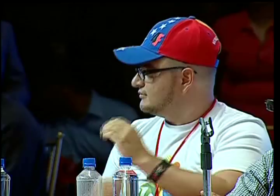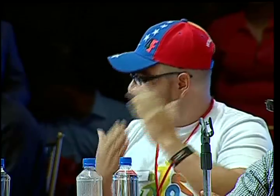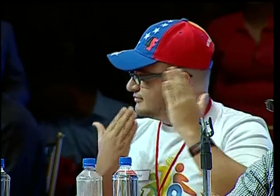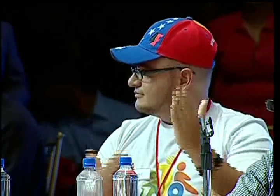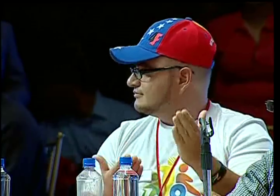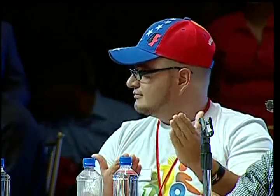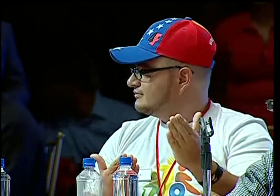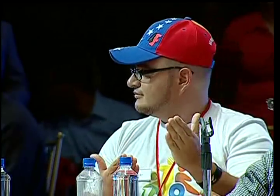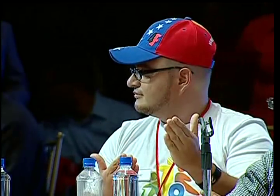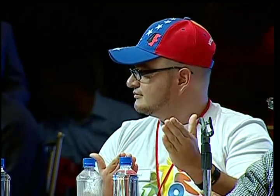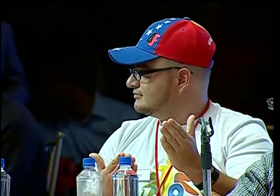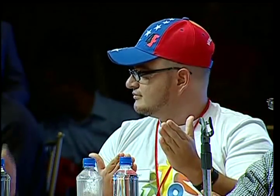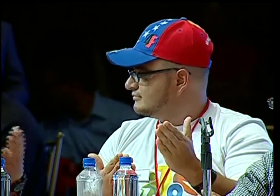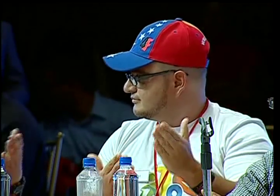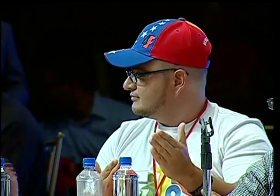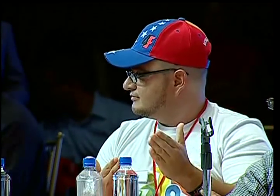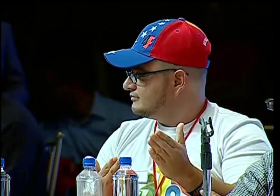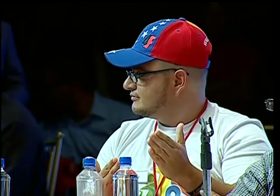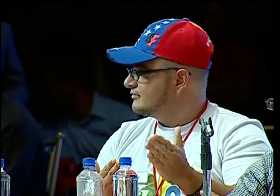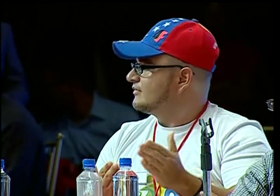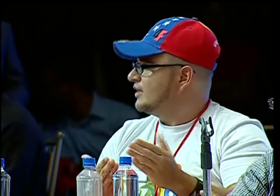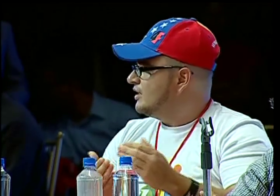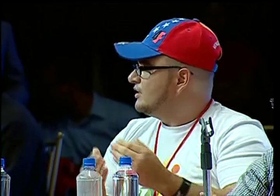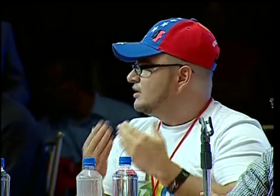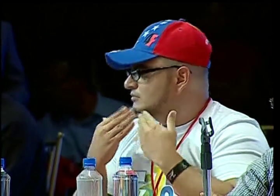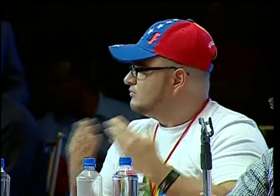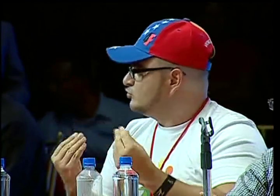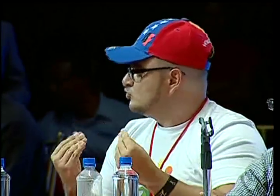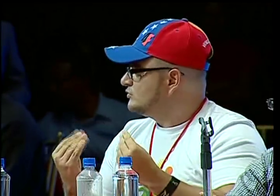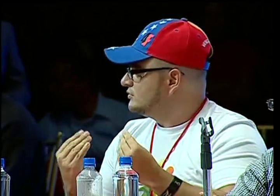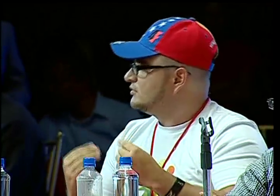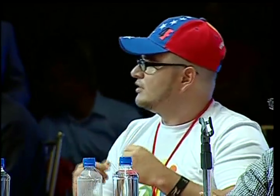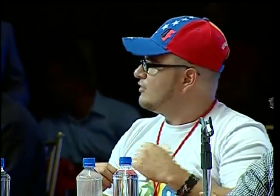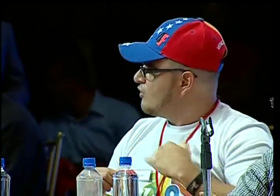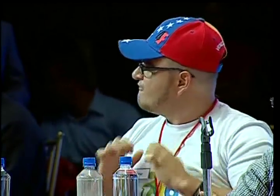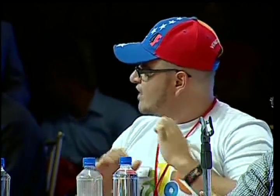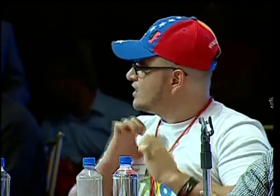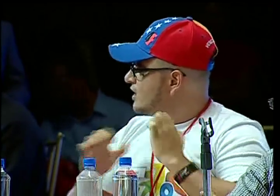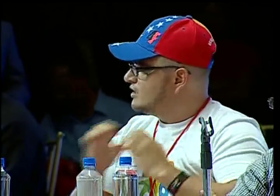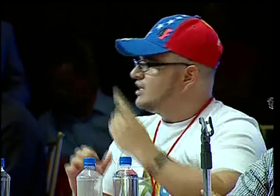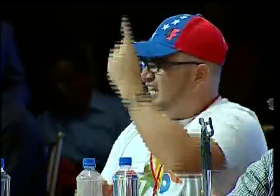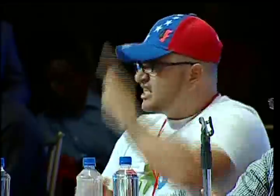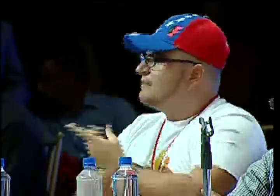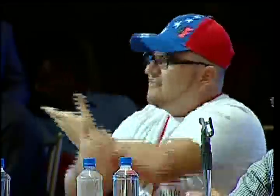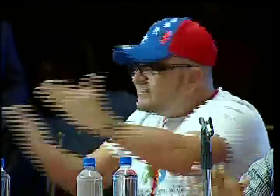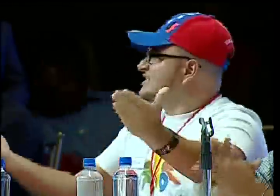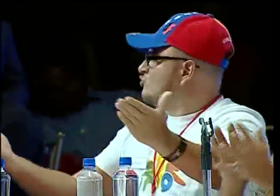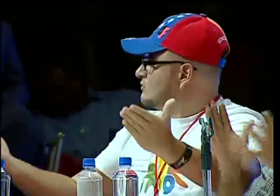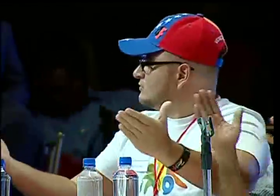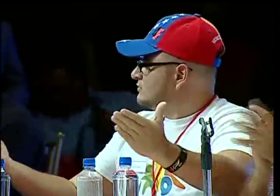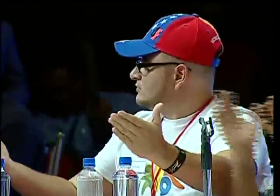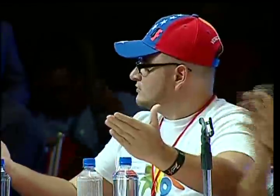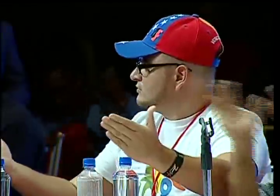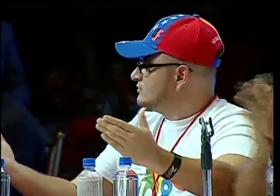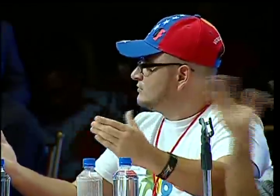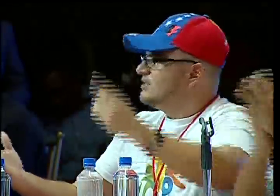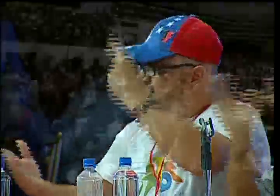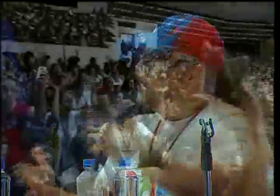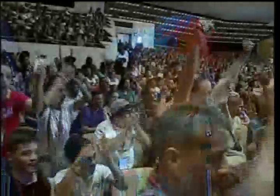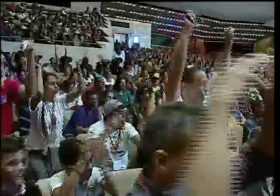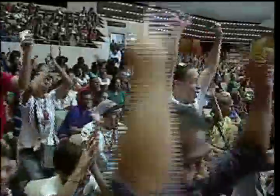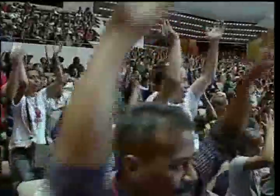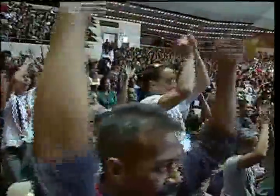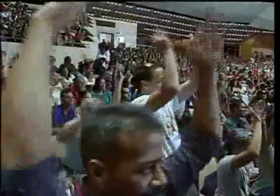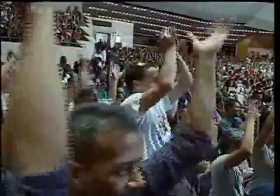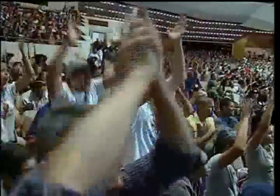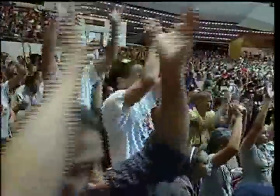José Gregorio y a la presidenta de CONACDI, Zoraida Ramírez, que nos colaboró y nos